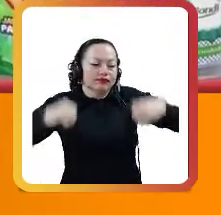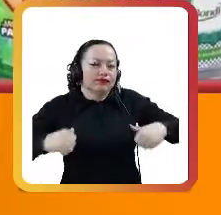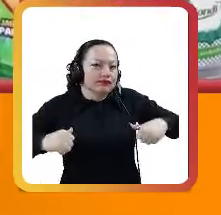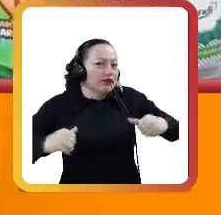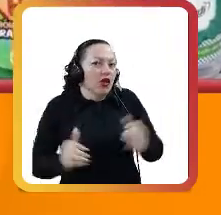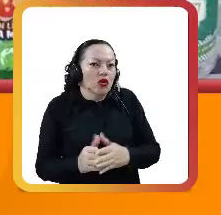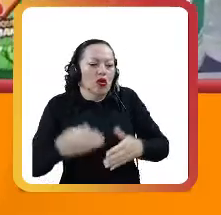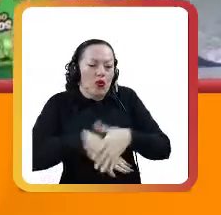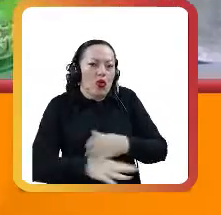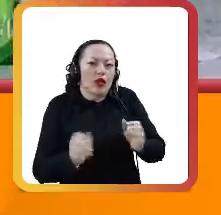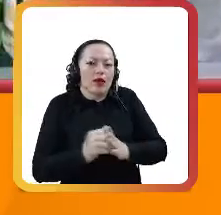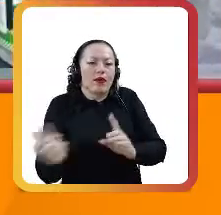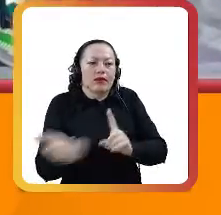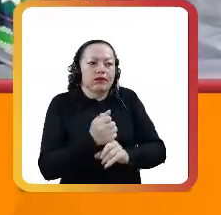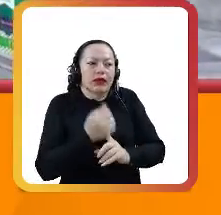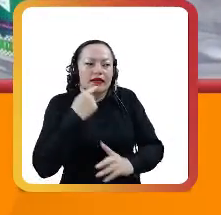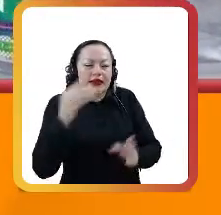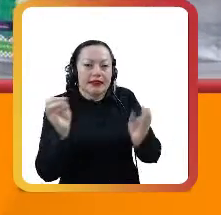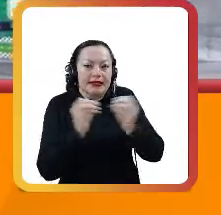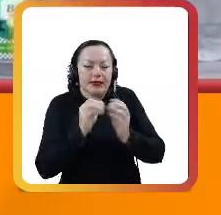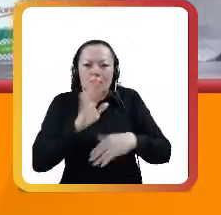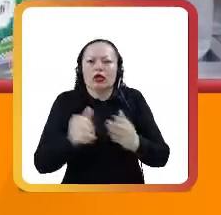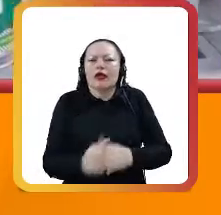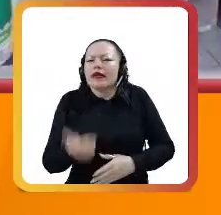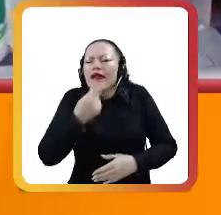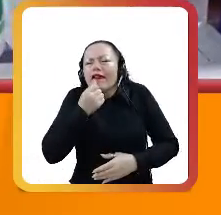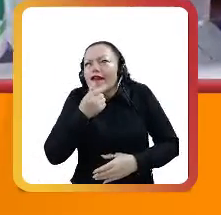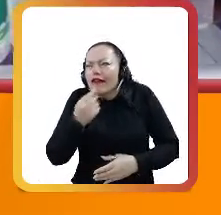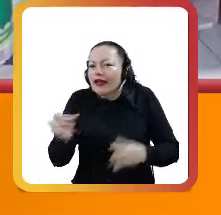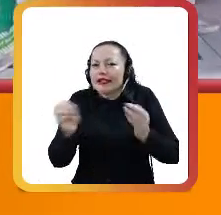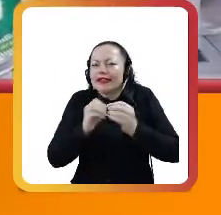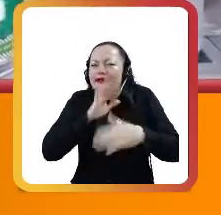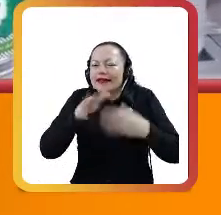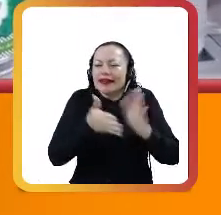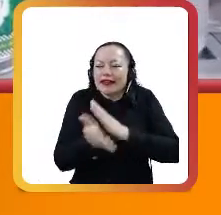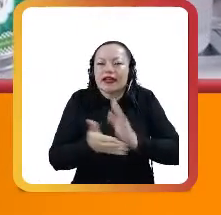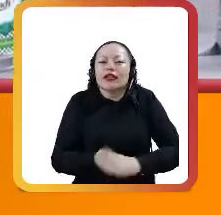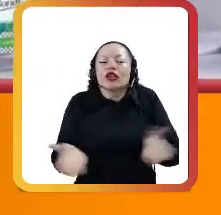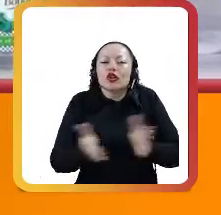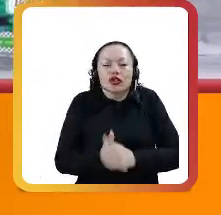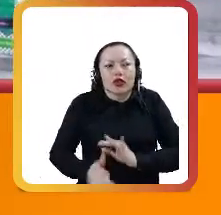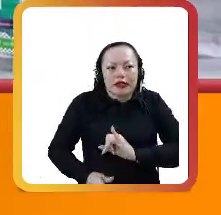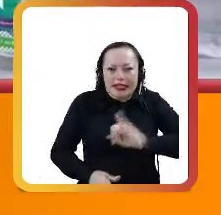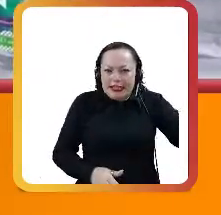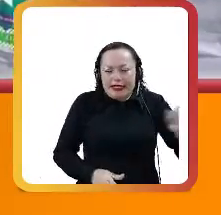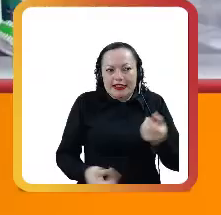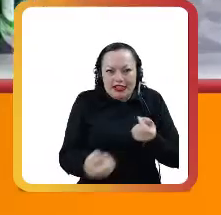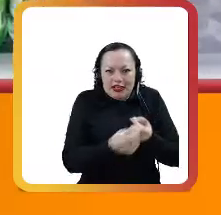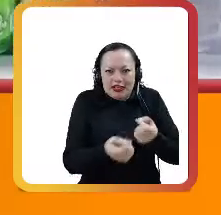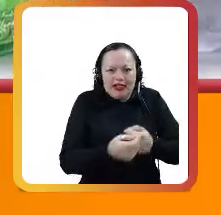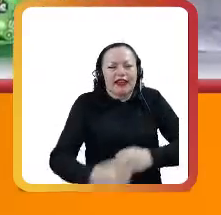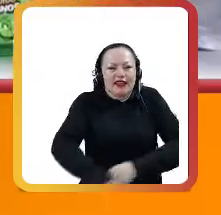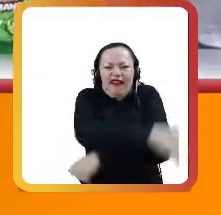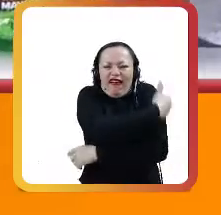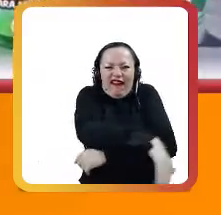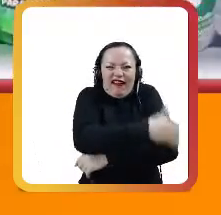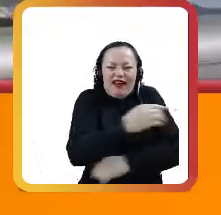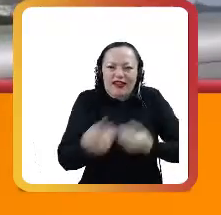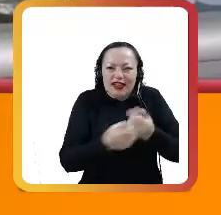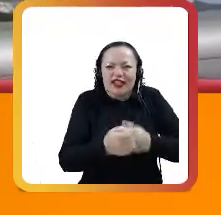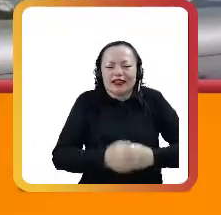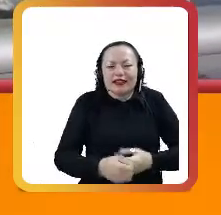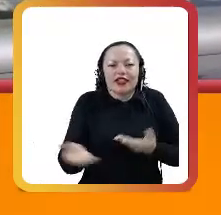pues allí lo van a encontrar. Entonces es súper fácil, en el costado izquierdo de la calle, ahí está, es el único sitio que hay ahí en la